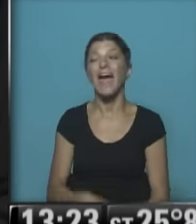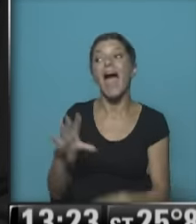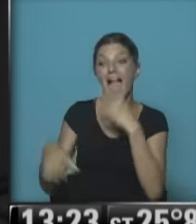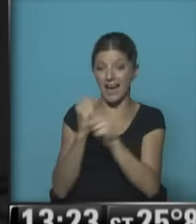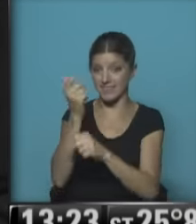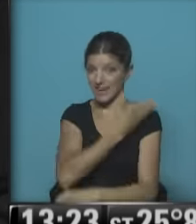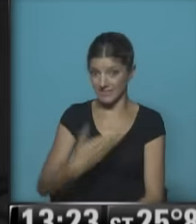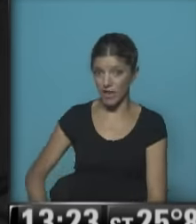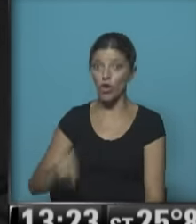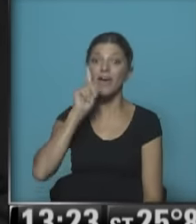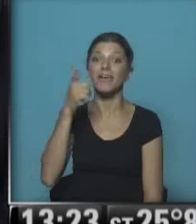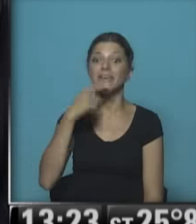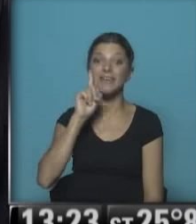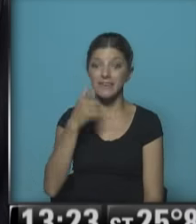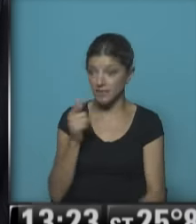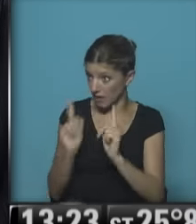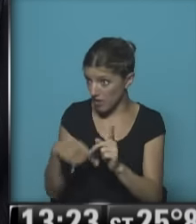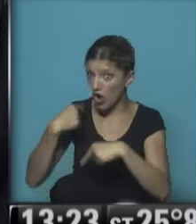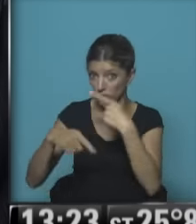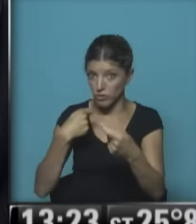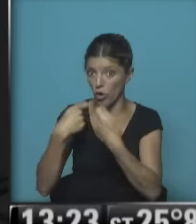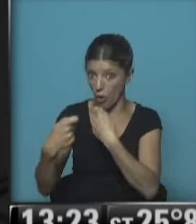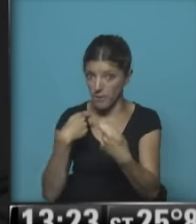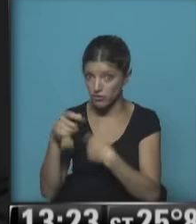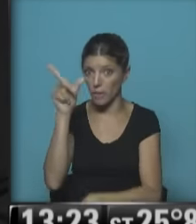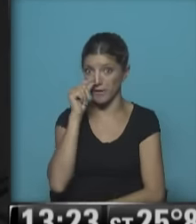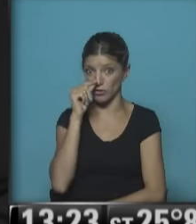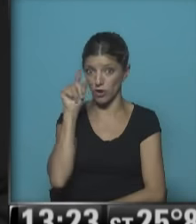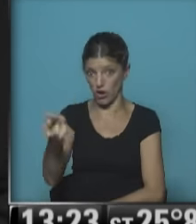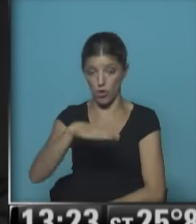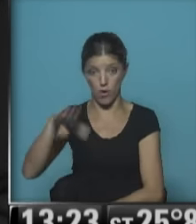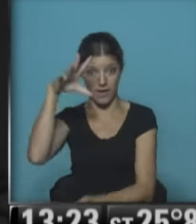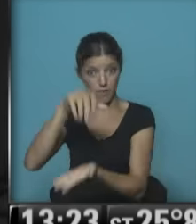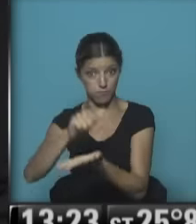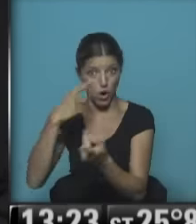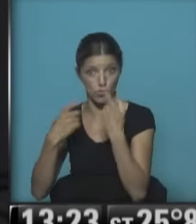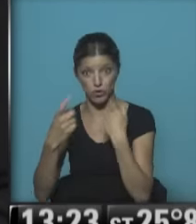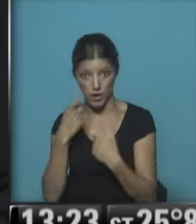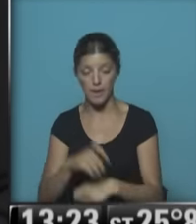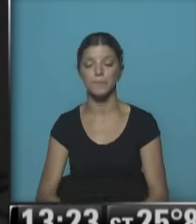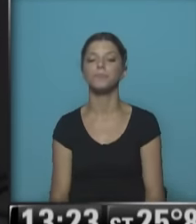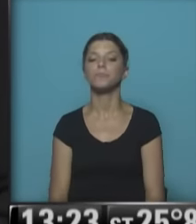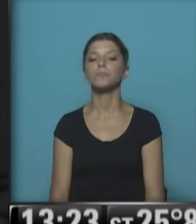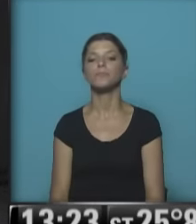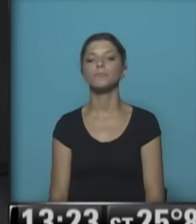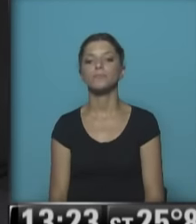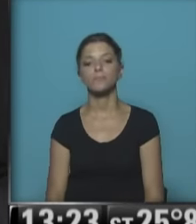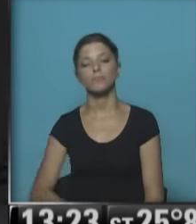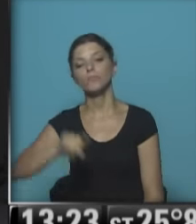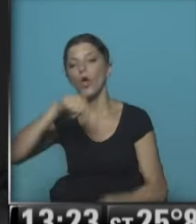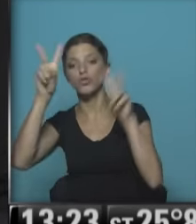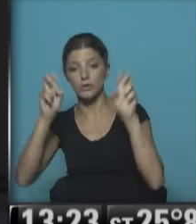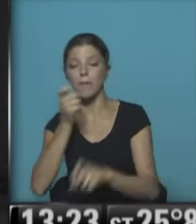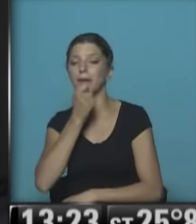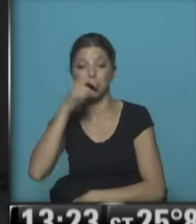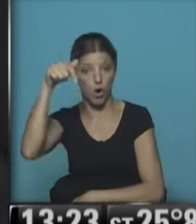fíjate que ni siquiera detuvo la comercialización del petróleo de las áreas que domina el Estado Islámico. El otro tema es que una guerra